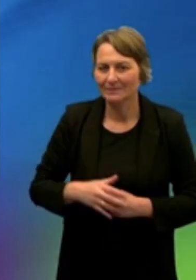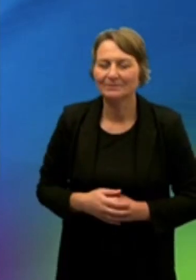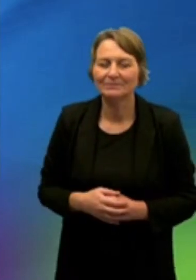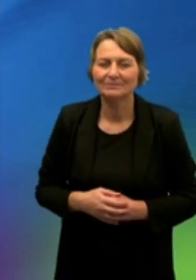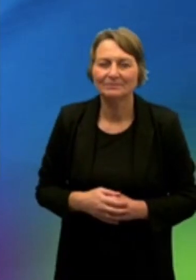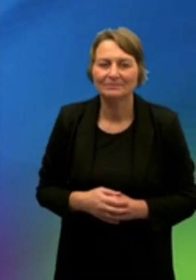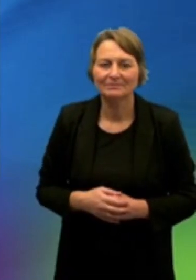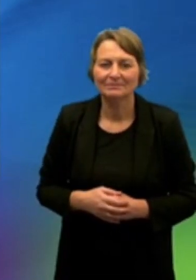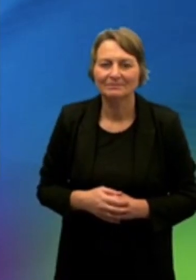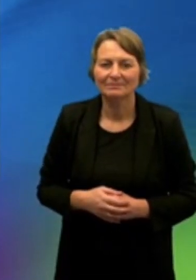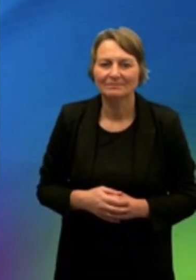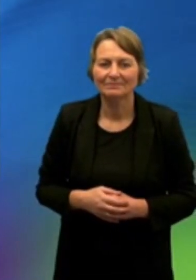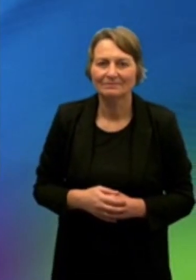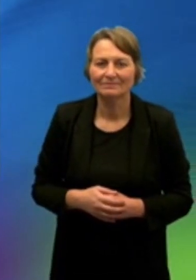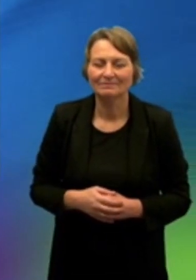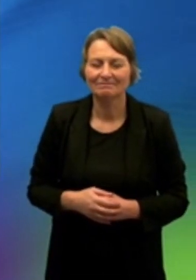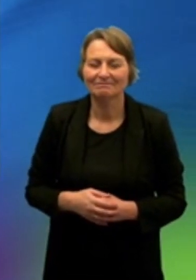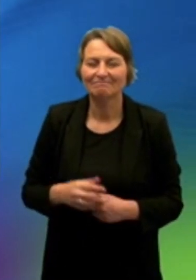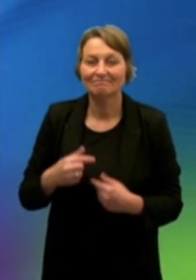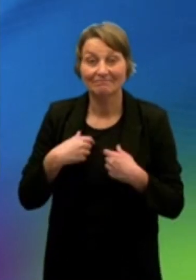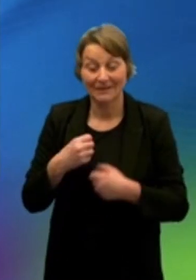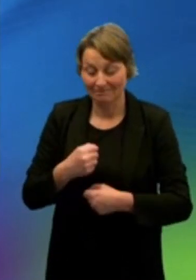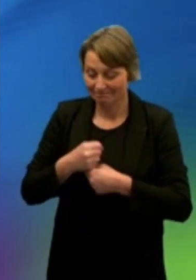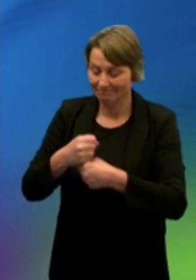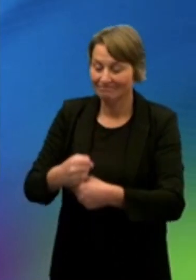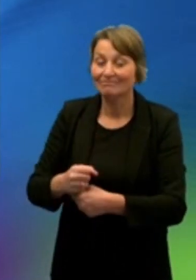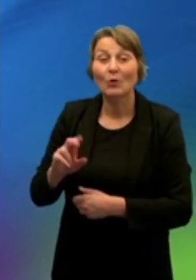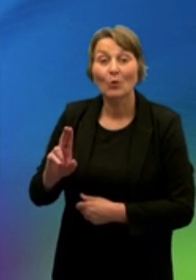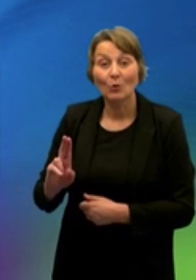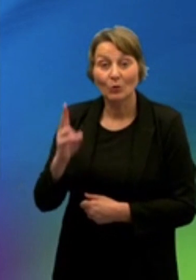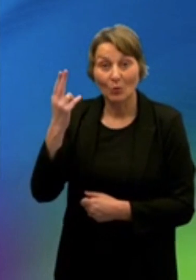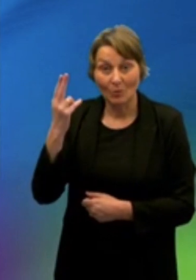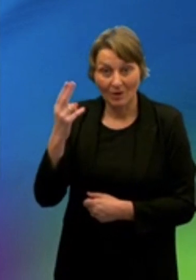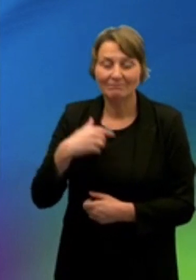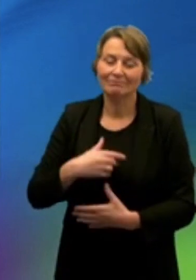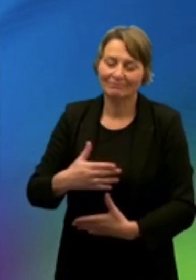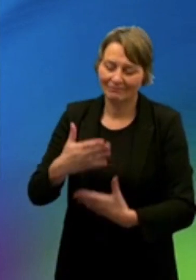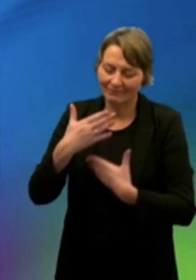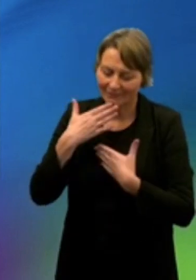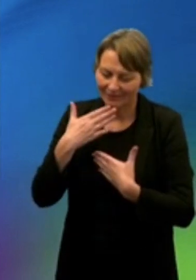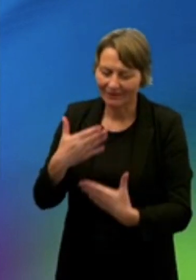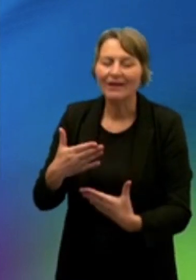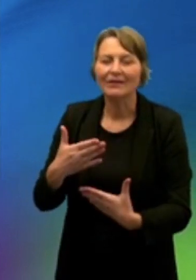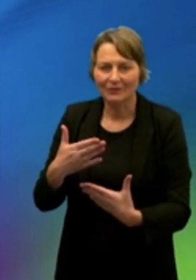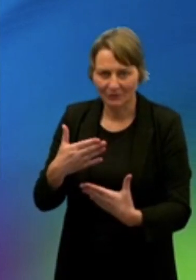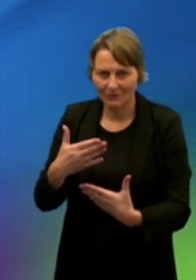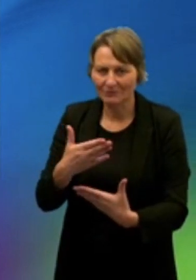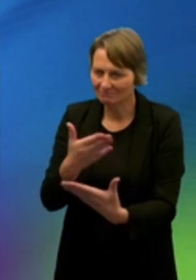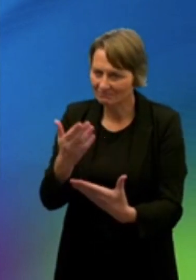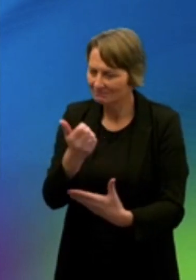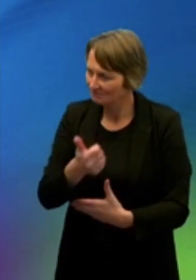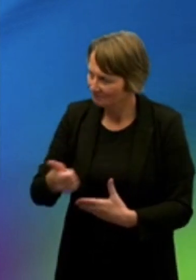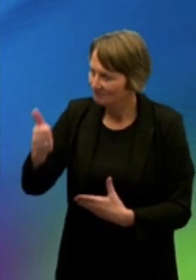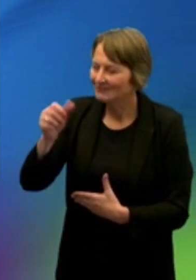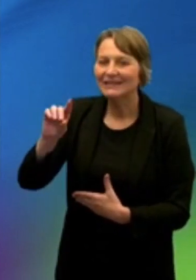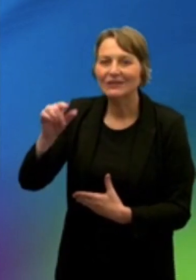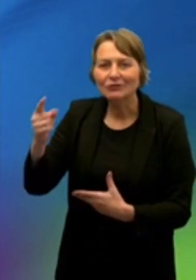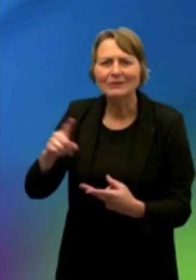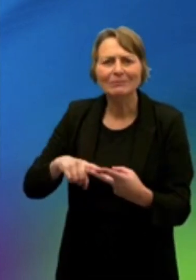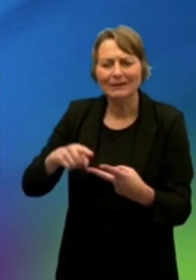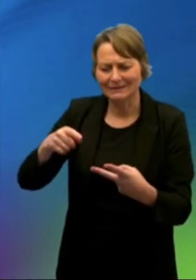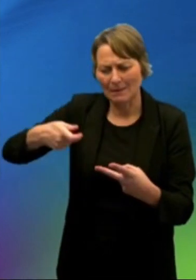agradezco en nombre de Uruguay al director general presidente de la asamblea Mundial de la Salud y de las comisiones por el arduo trabajo que